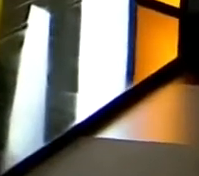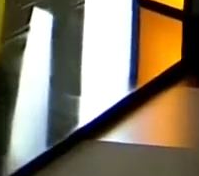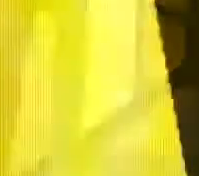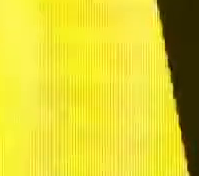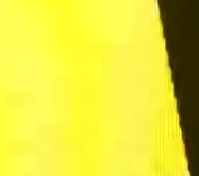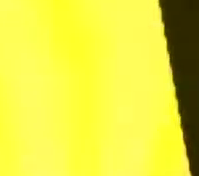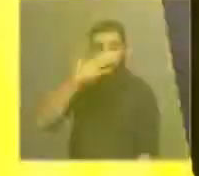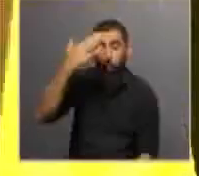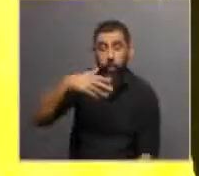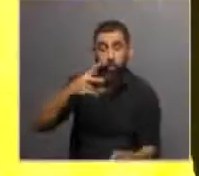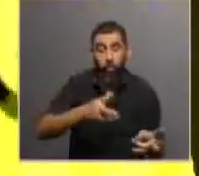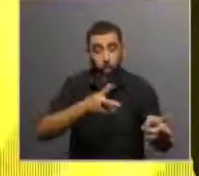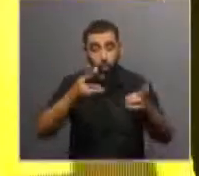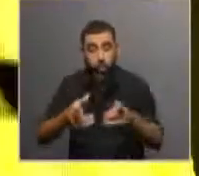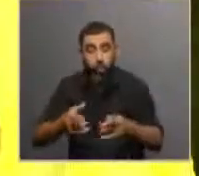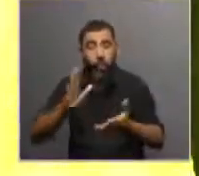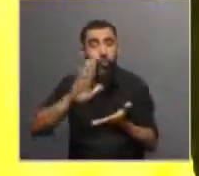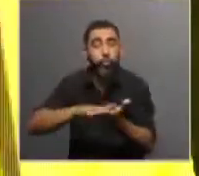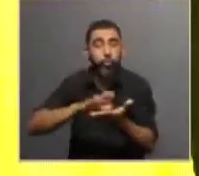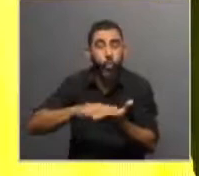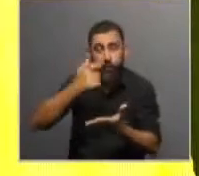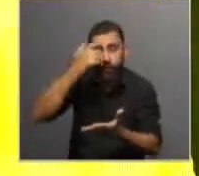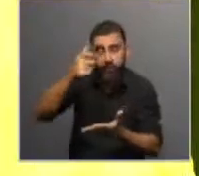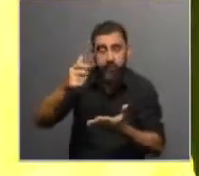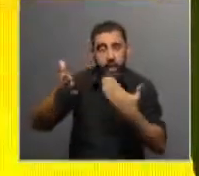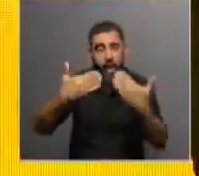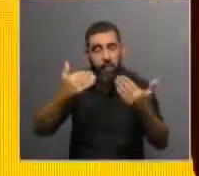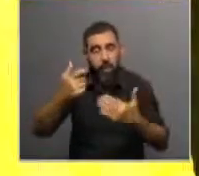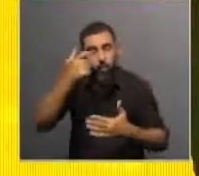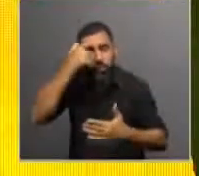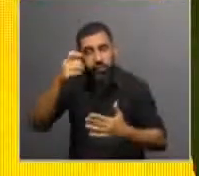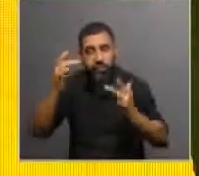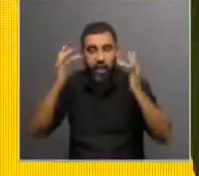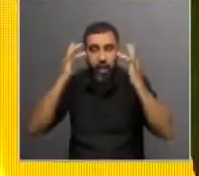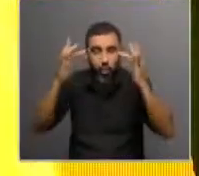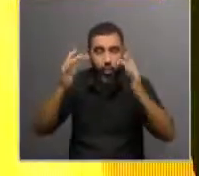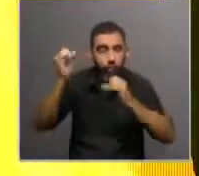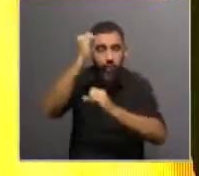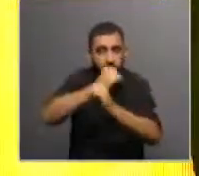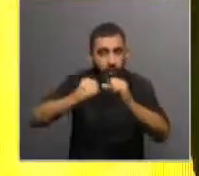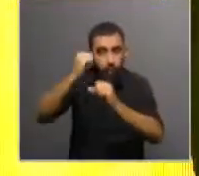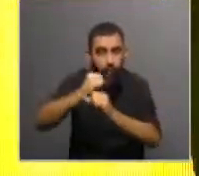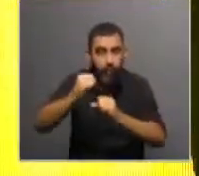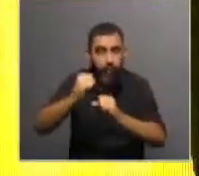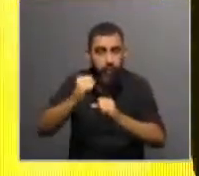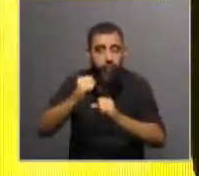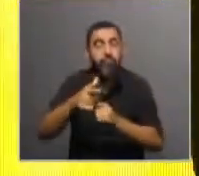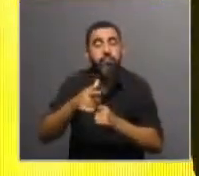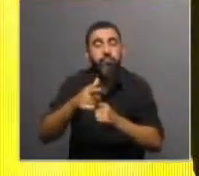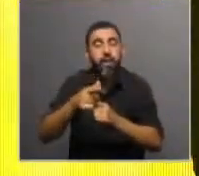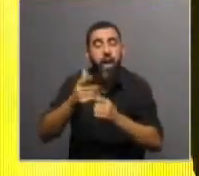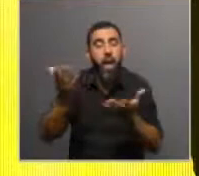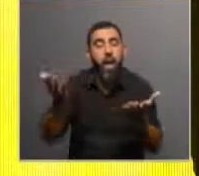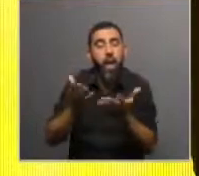Y en este último bloque, en este sobre ciencia, en el que venimos hablando de ciencia, de educación, de tecnología aplicada al conocimiento,